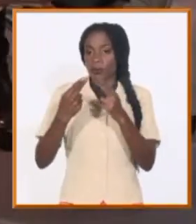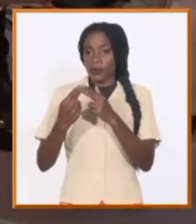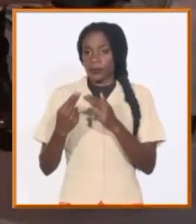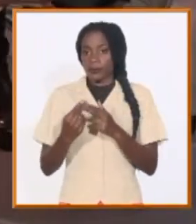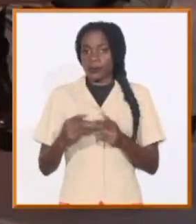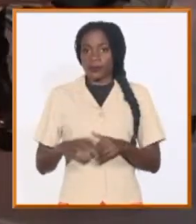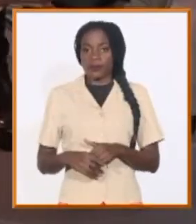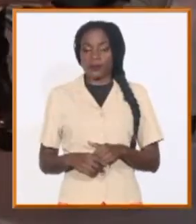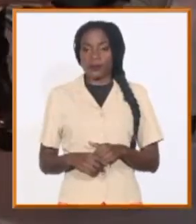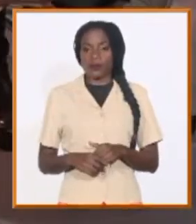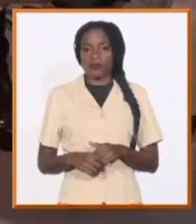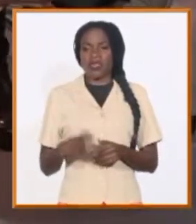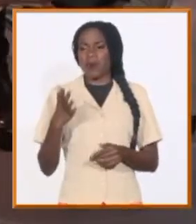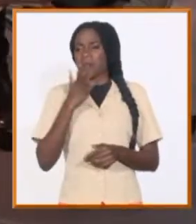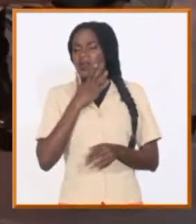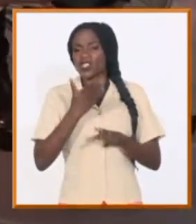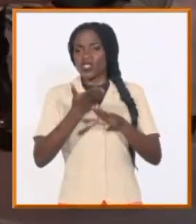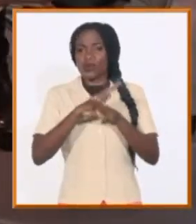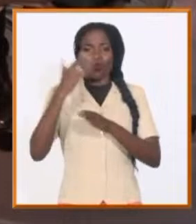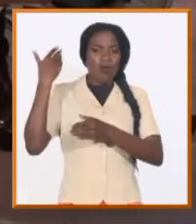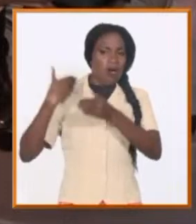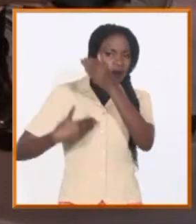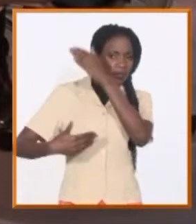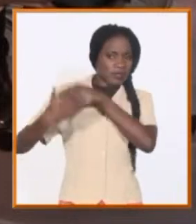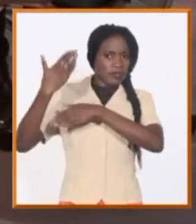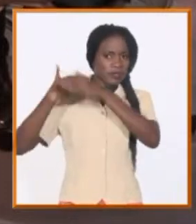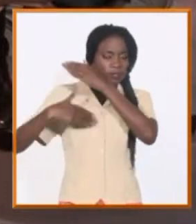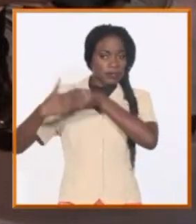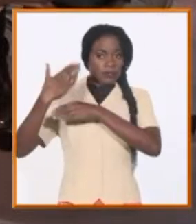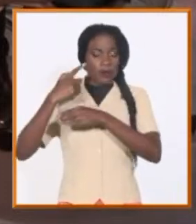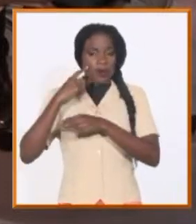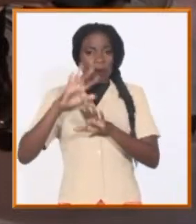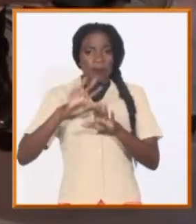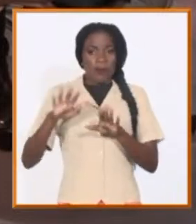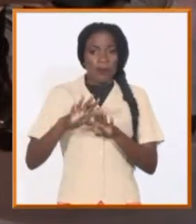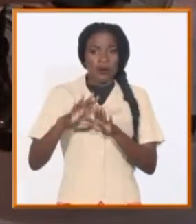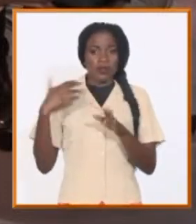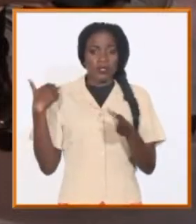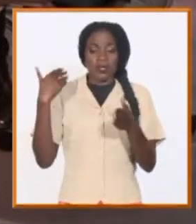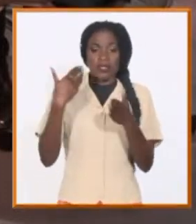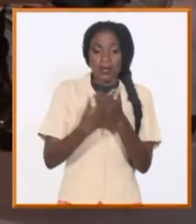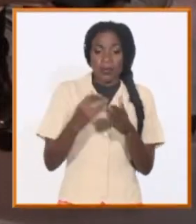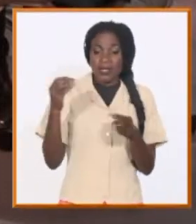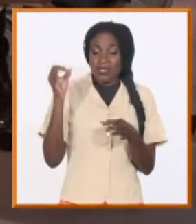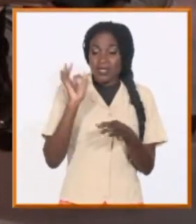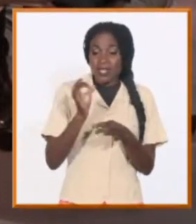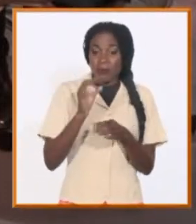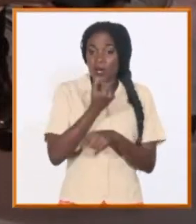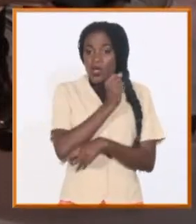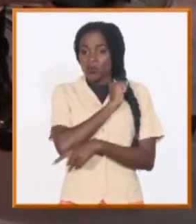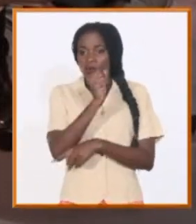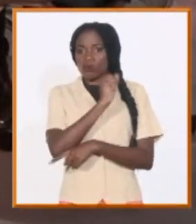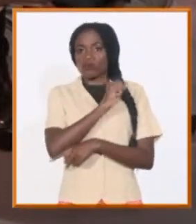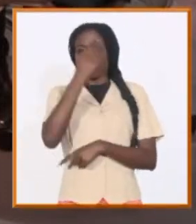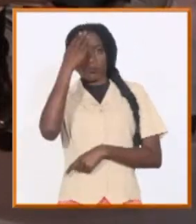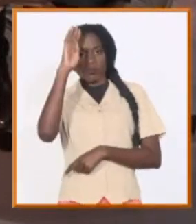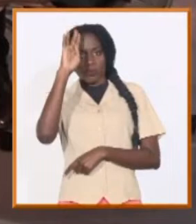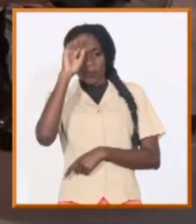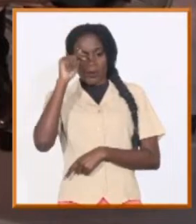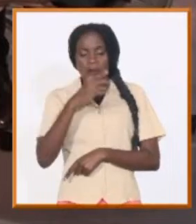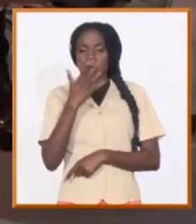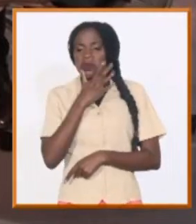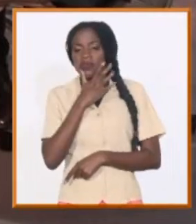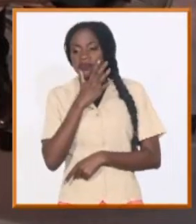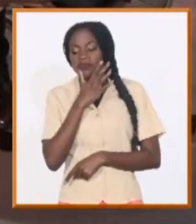a los eventos antaño, Noah, cuando prácticamente arrasábamos en los deportes colectivos, esta vez nos fuimos casi en blanco.